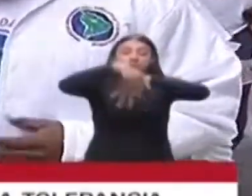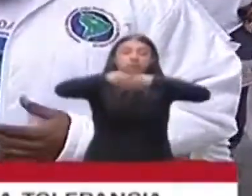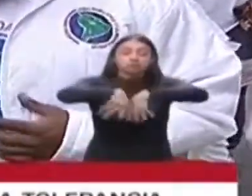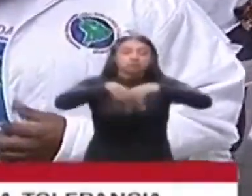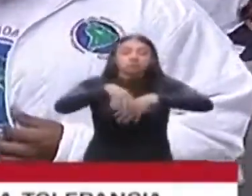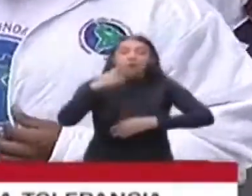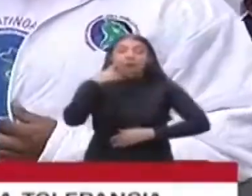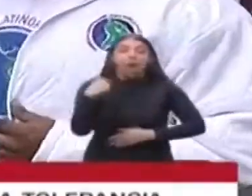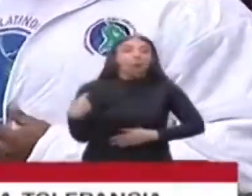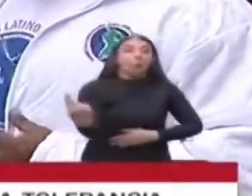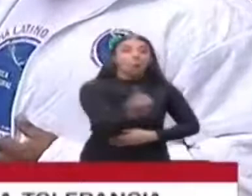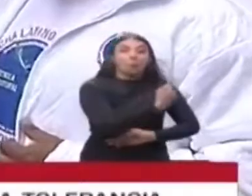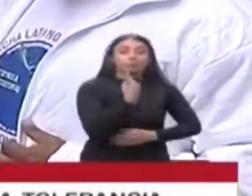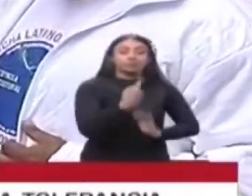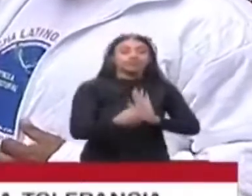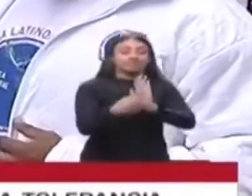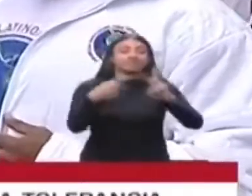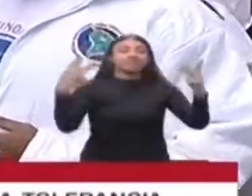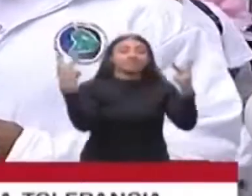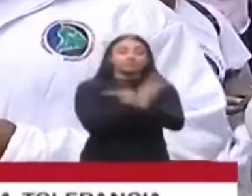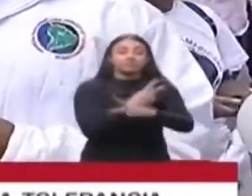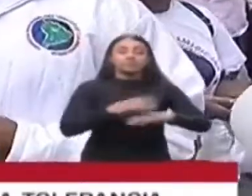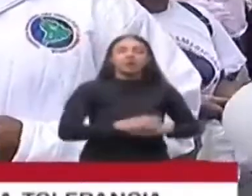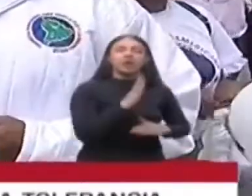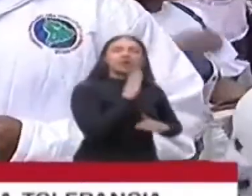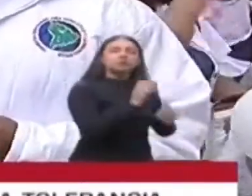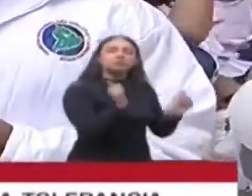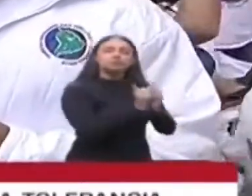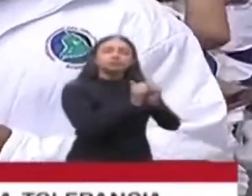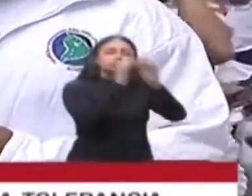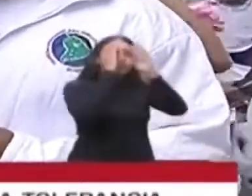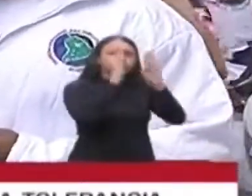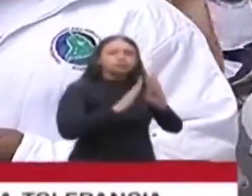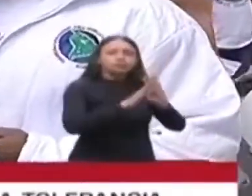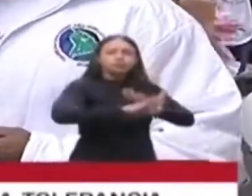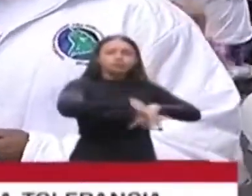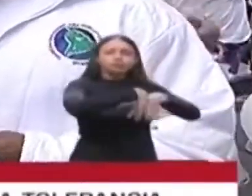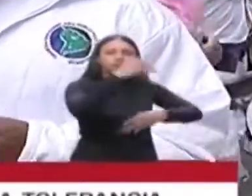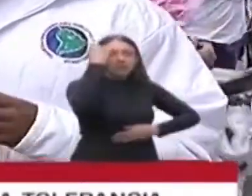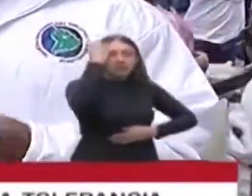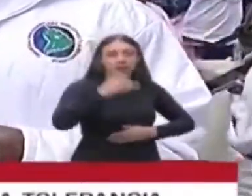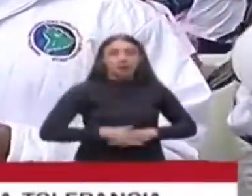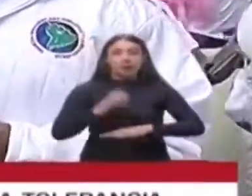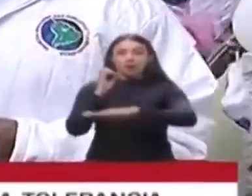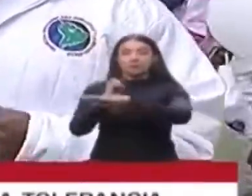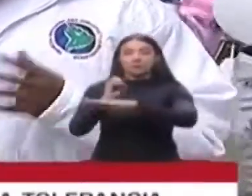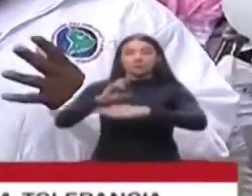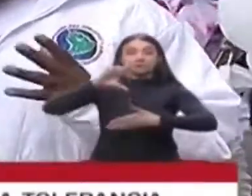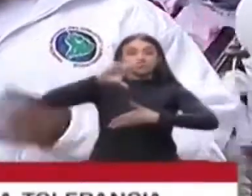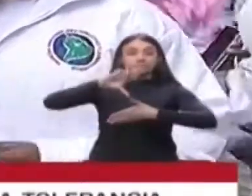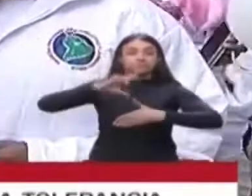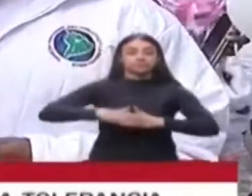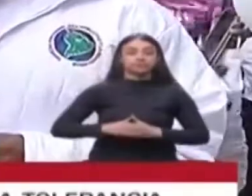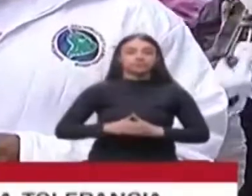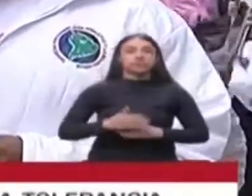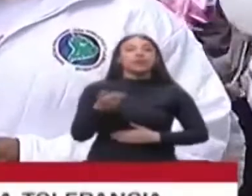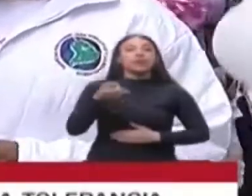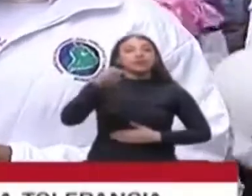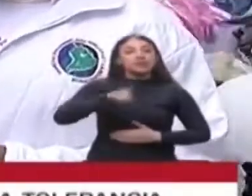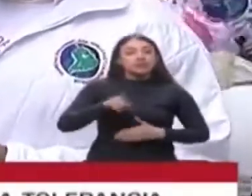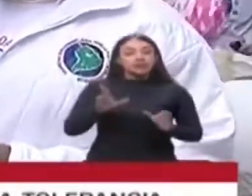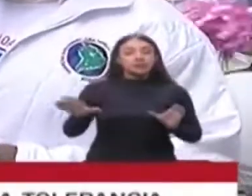violencia. Rápidamente, ¿qué organizaciones están acompañando esta iniciativa? Mundo Sin Guerras es la organización latinoamericana y es más,